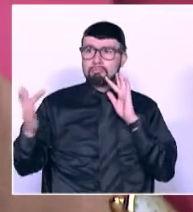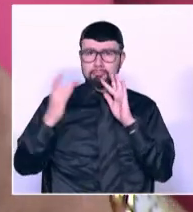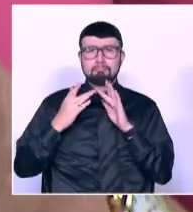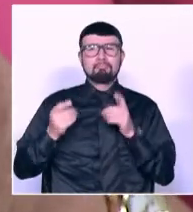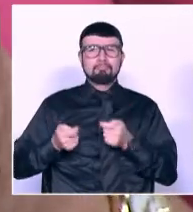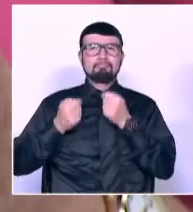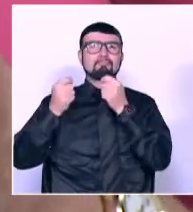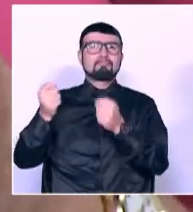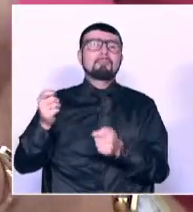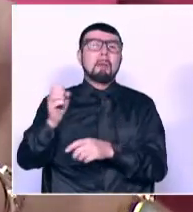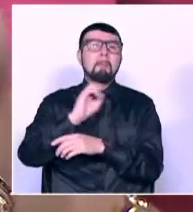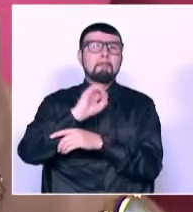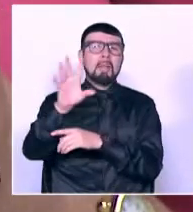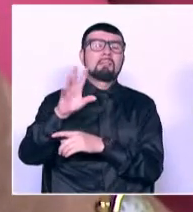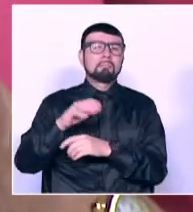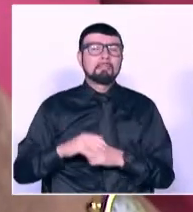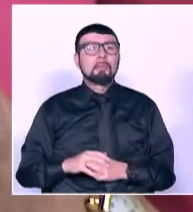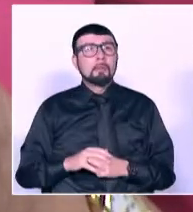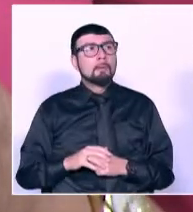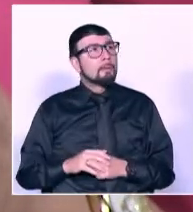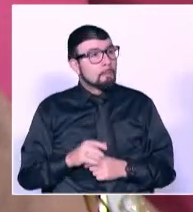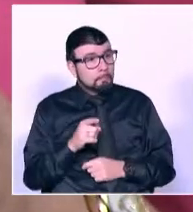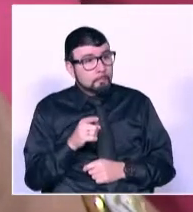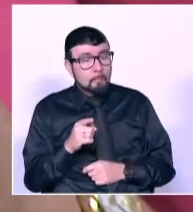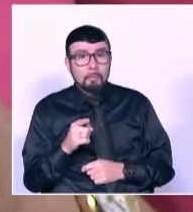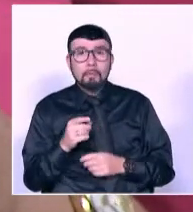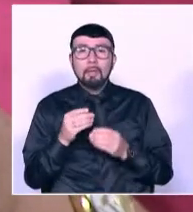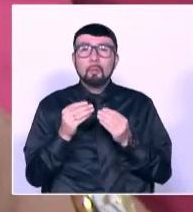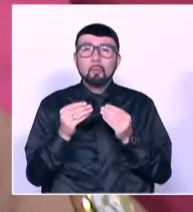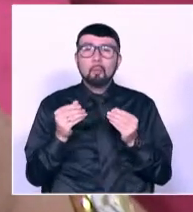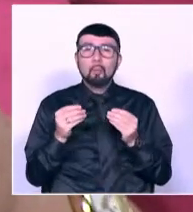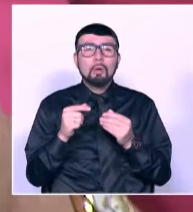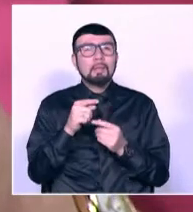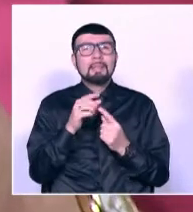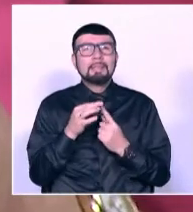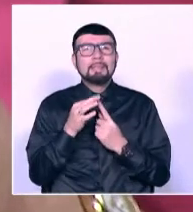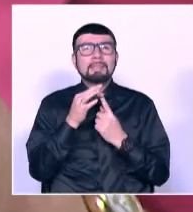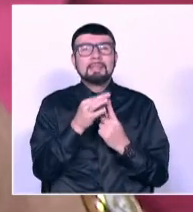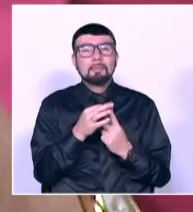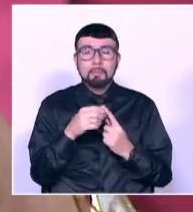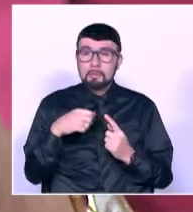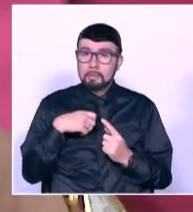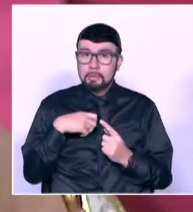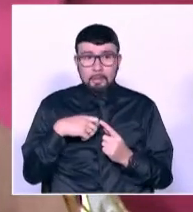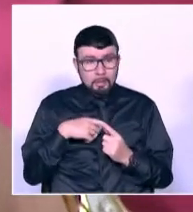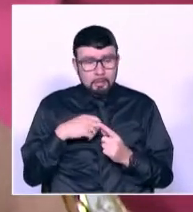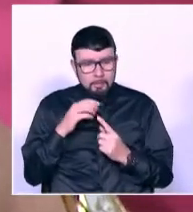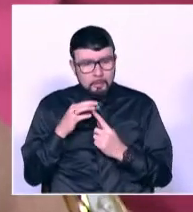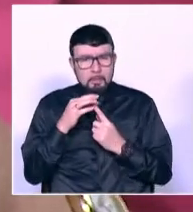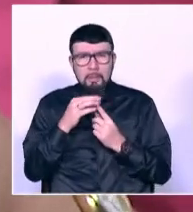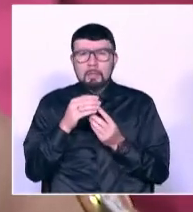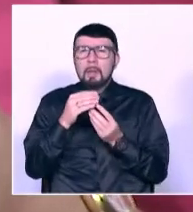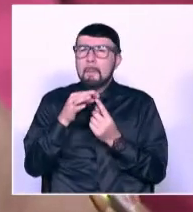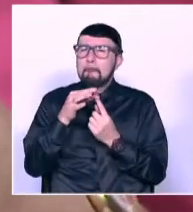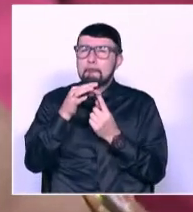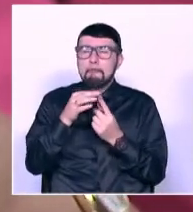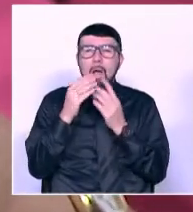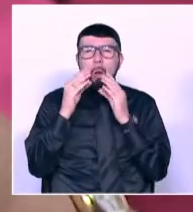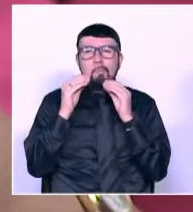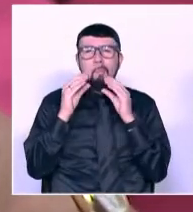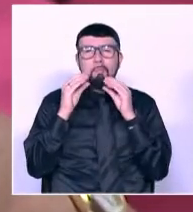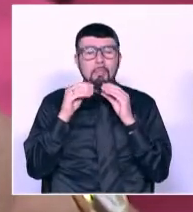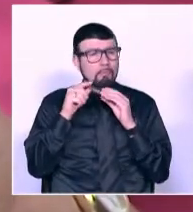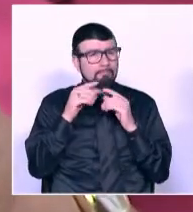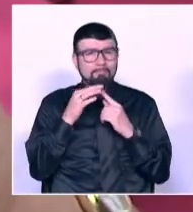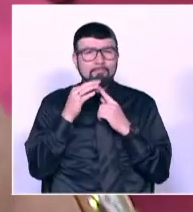enviar. Estos hiperboloides son en una silicona especial con una consistencia especial. Entonces, hacia adelante,